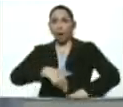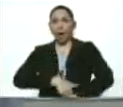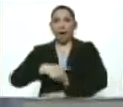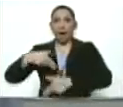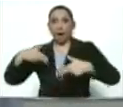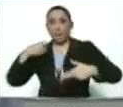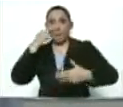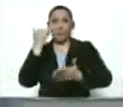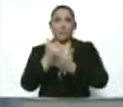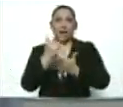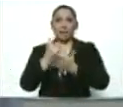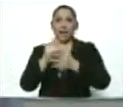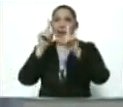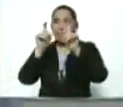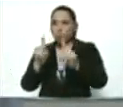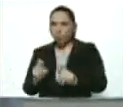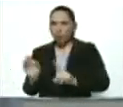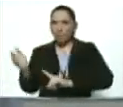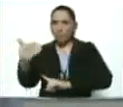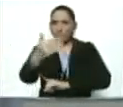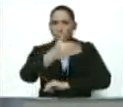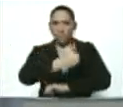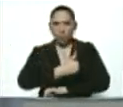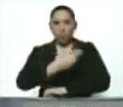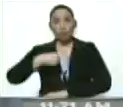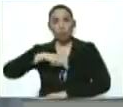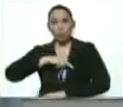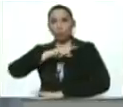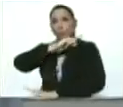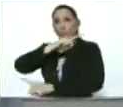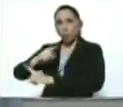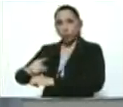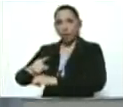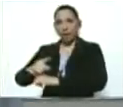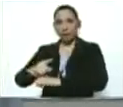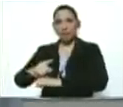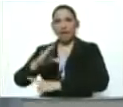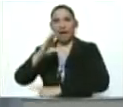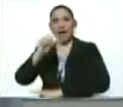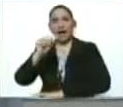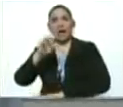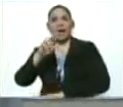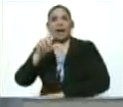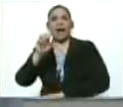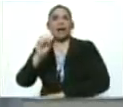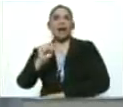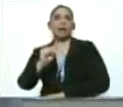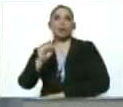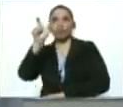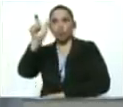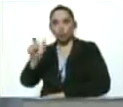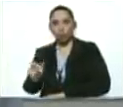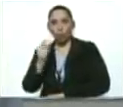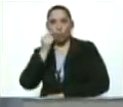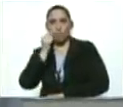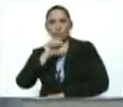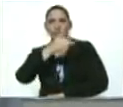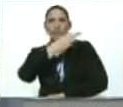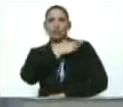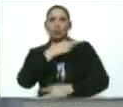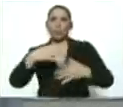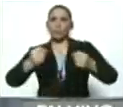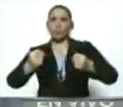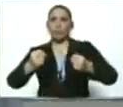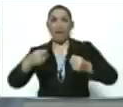evidencia recabada, vamos a imputar a Carlos Benito Torres Graterol, director del penal, por